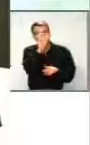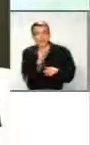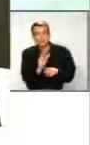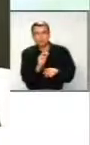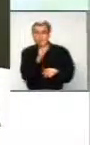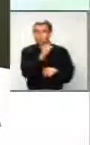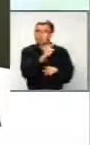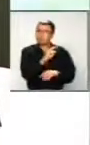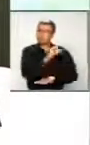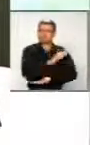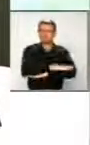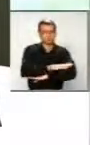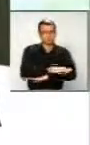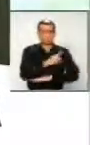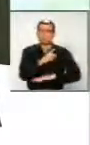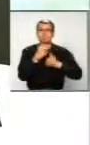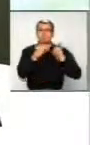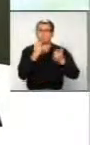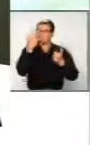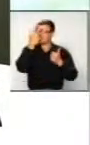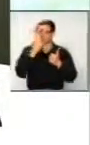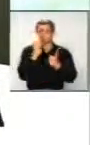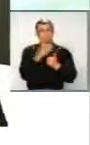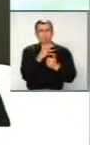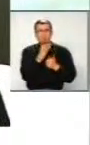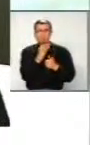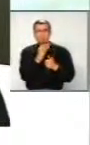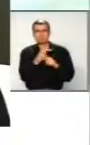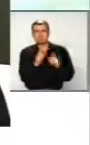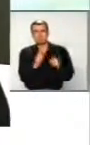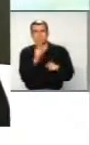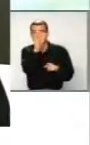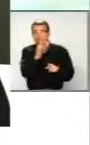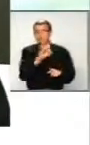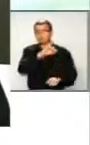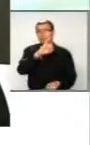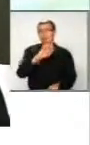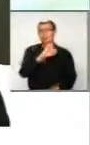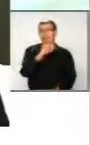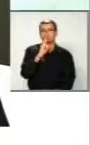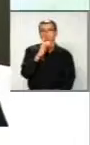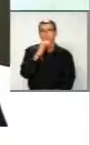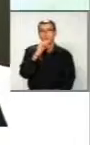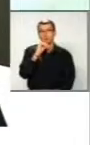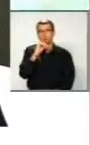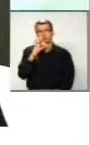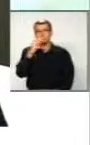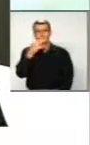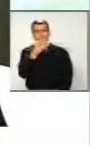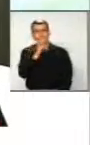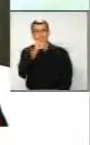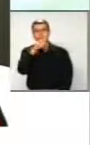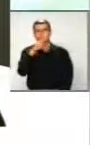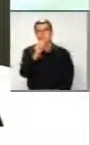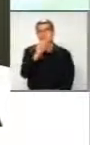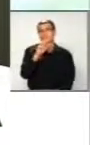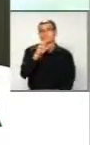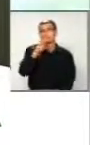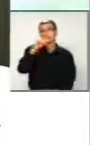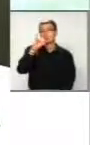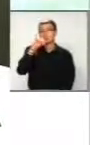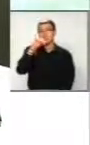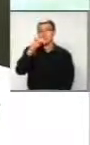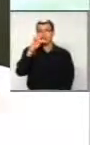logrado romper ese mito de la belleza ha sido Judith Sarmiento. Judith Sarmiento es una mujer del